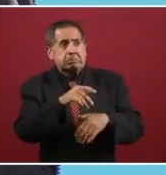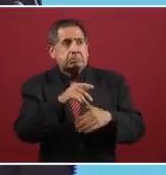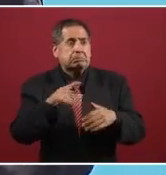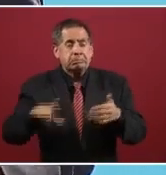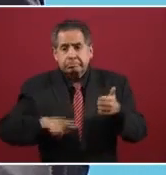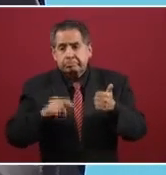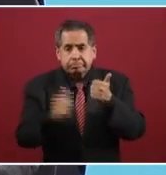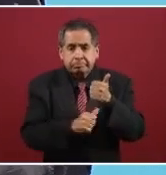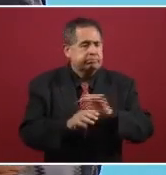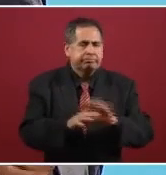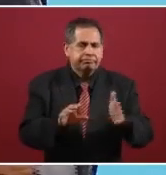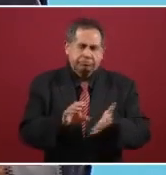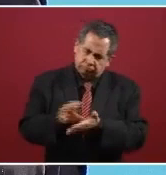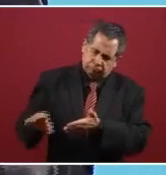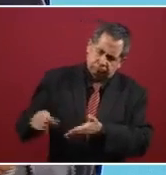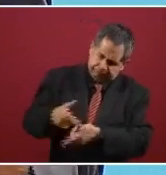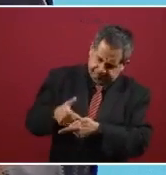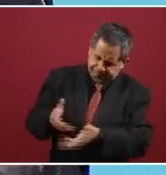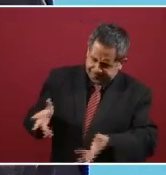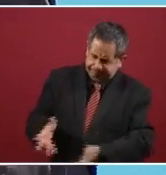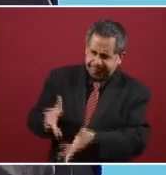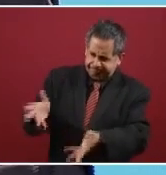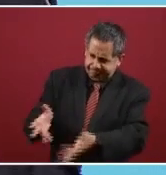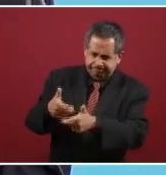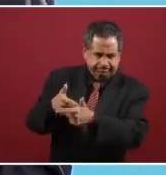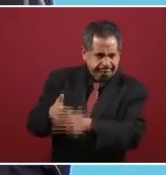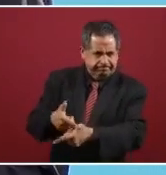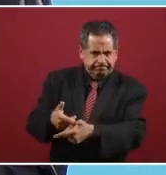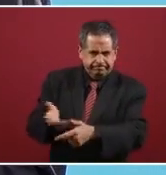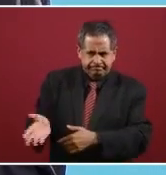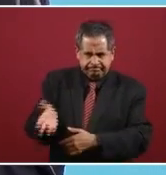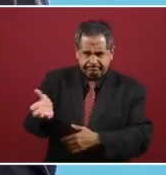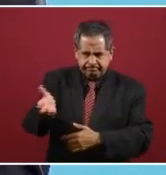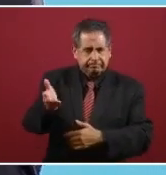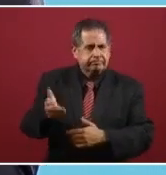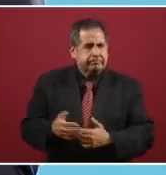ellos sigan, desde luego,